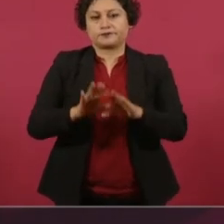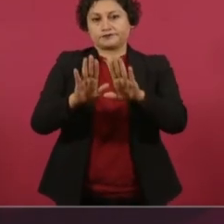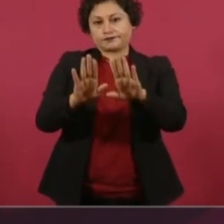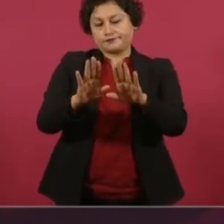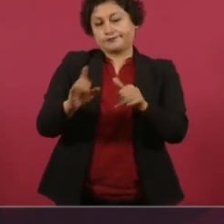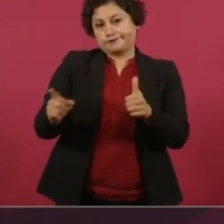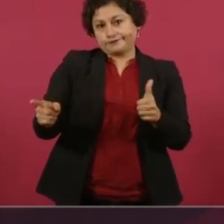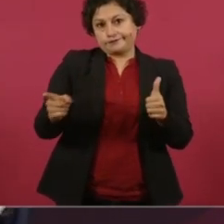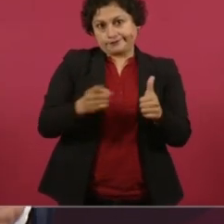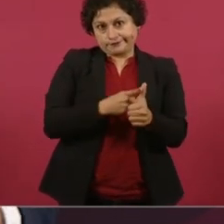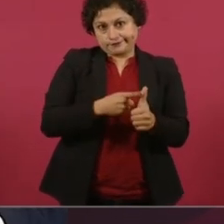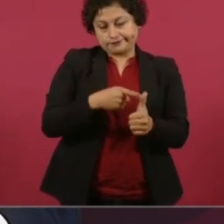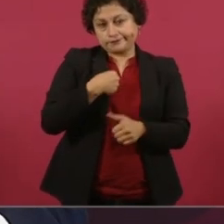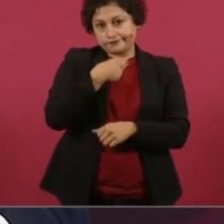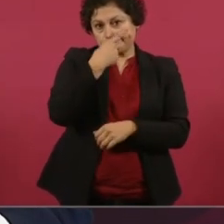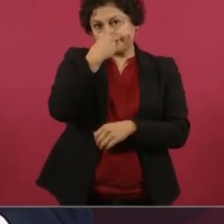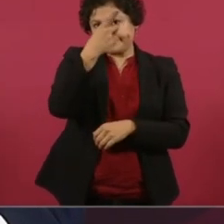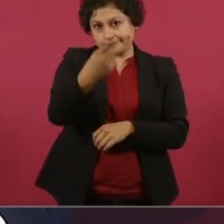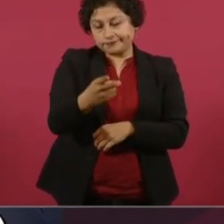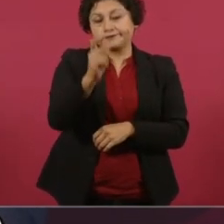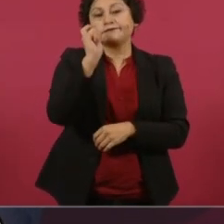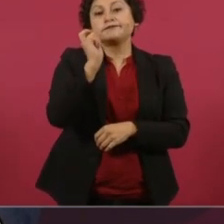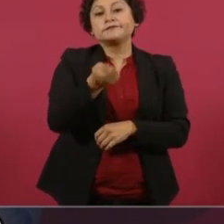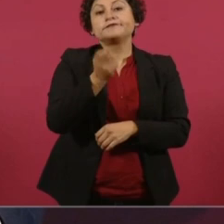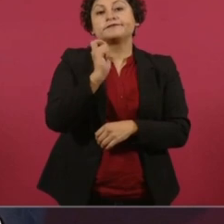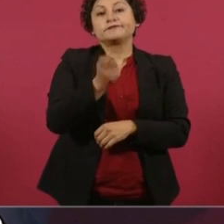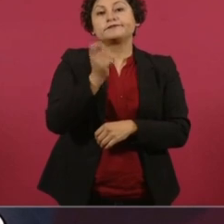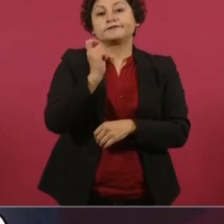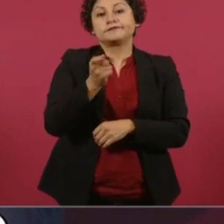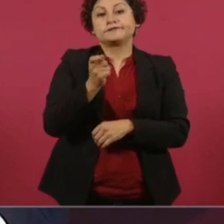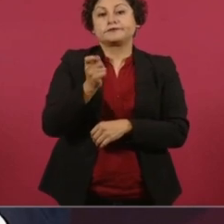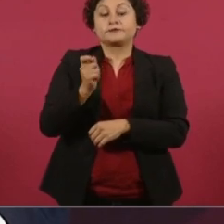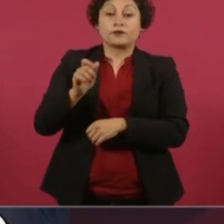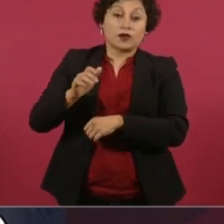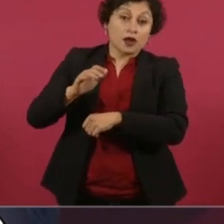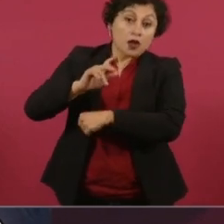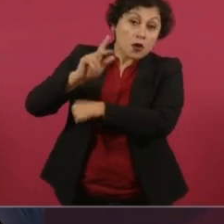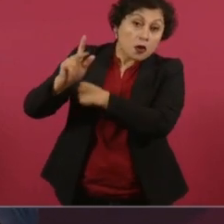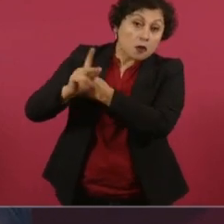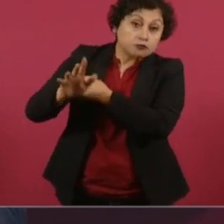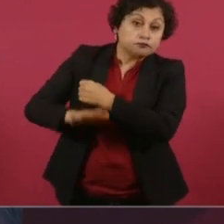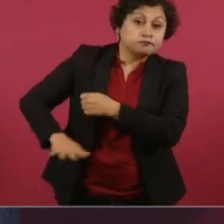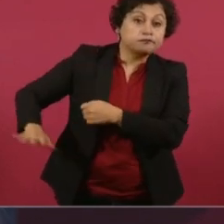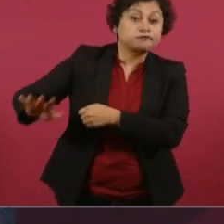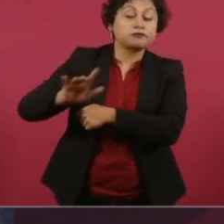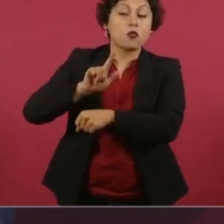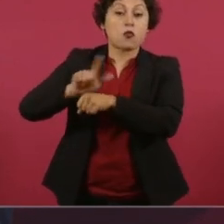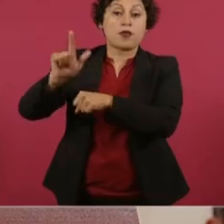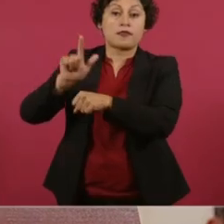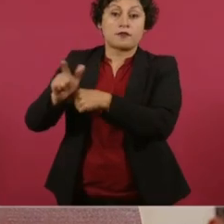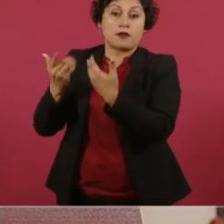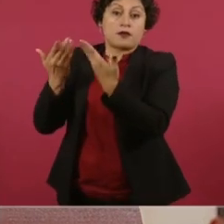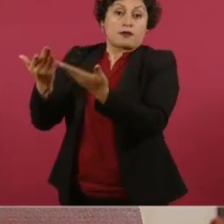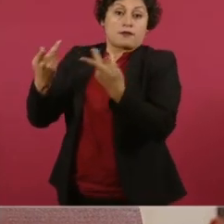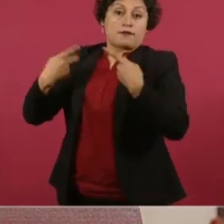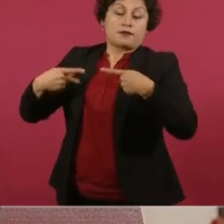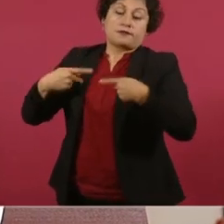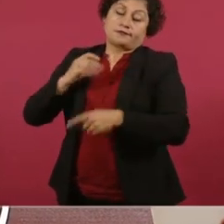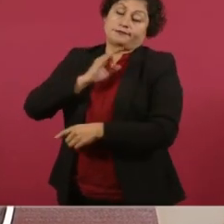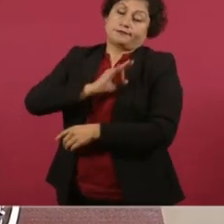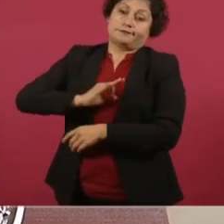felicitar de nuevo al pueblo de Guatemala, porque ayer,